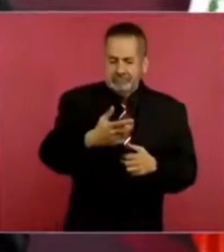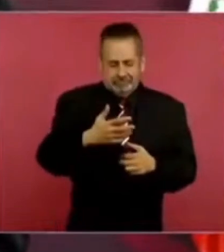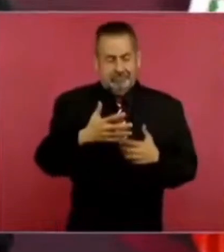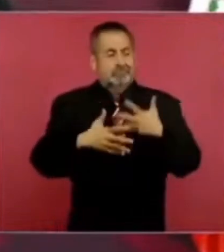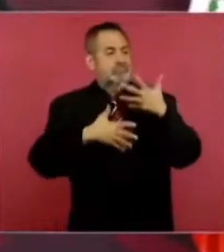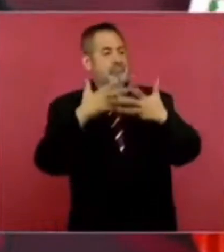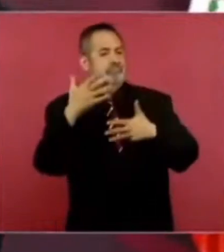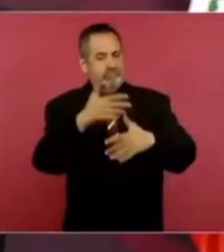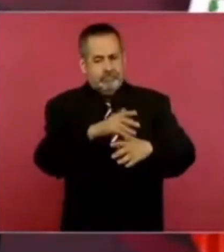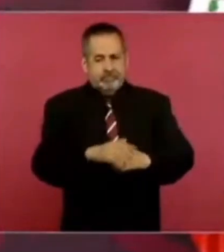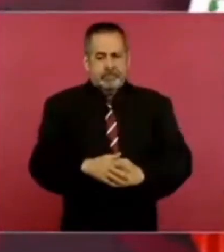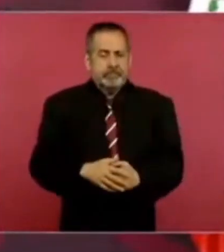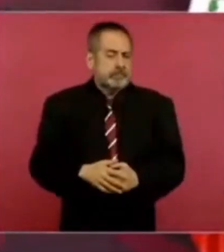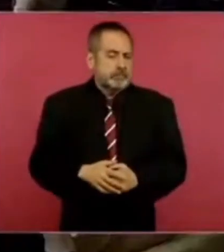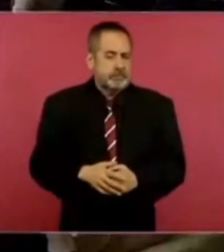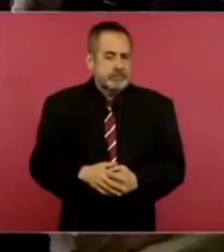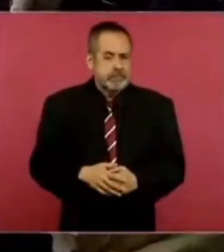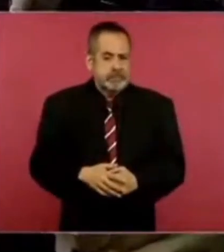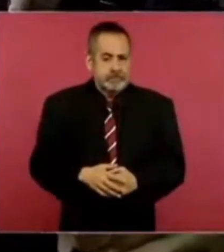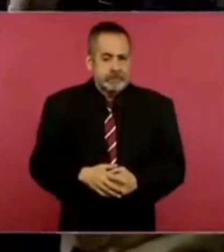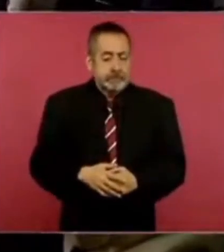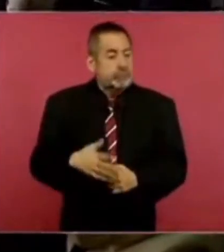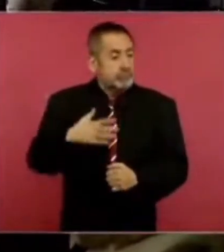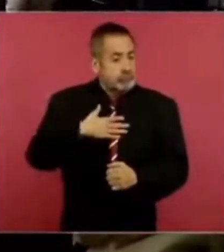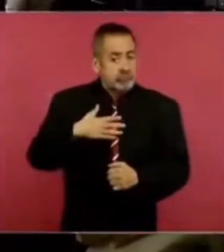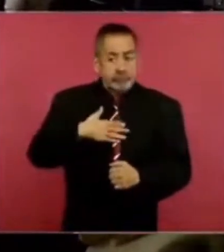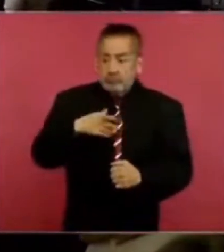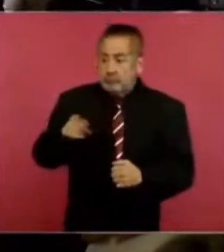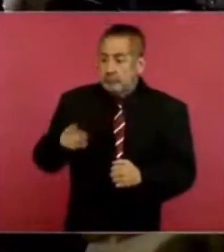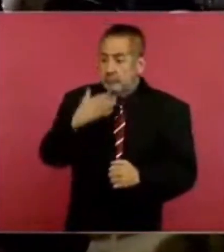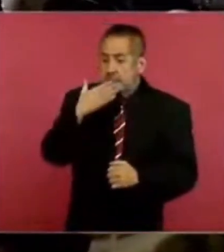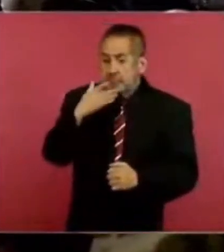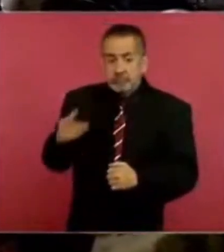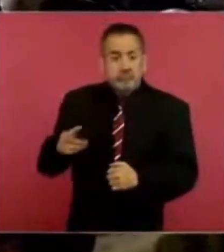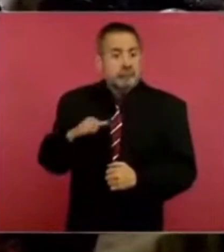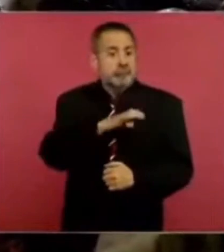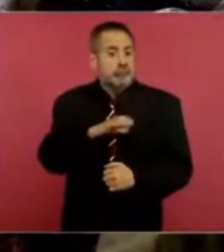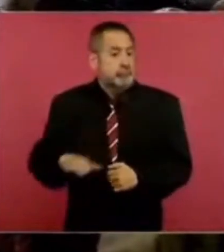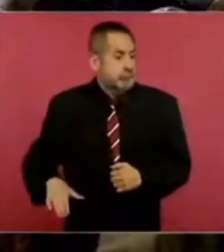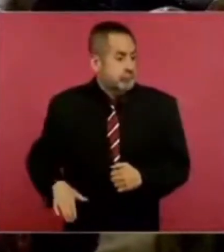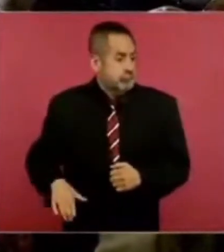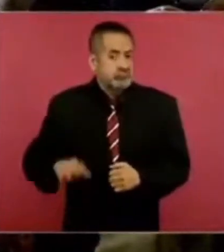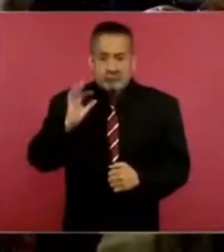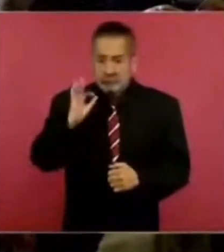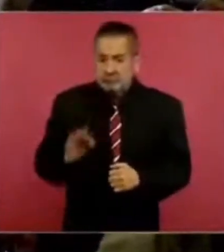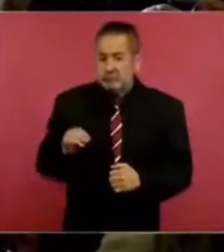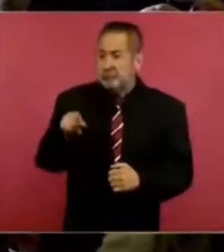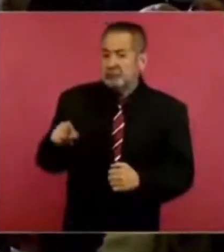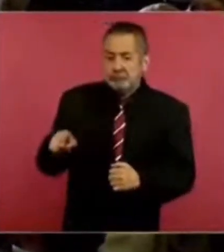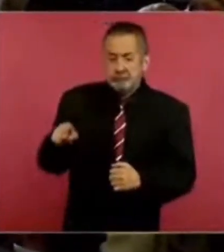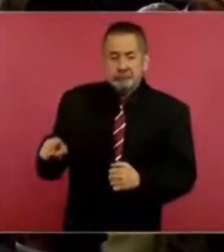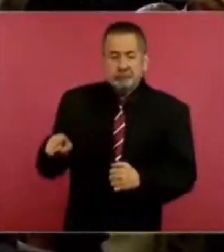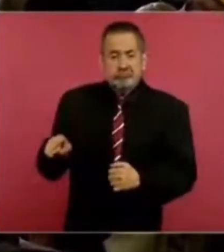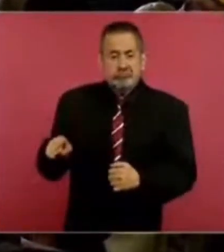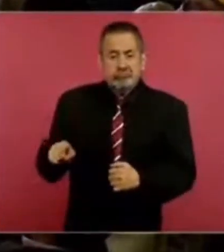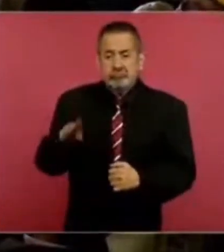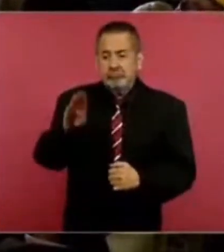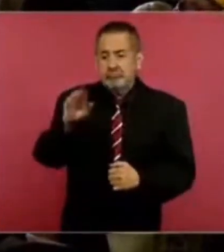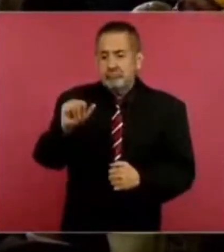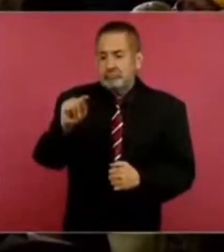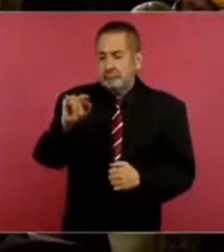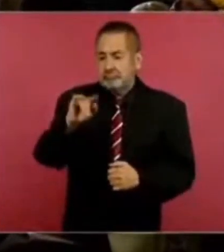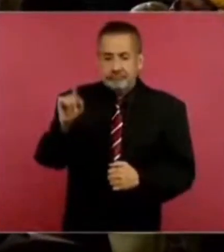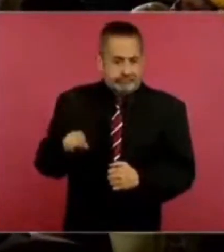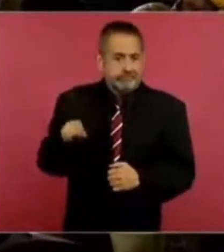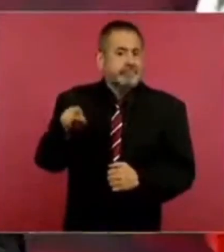Y teníamos nosotros un muy buen candidato entonces, el maestro Batis,